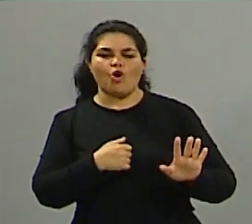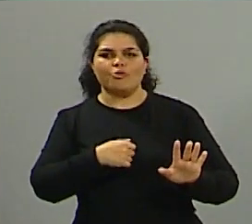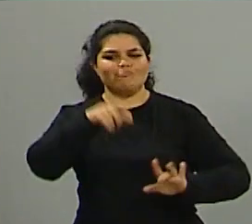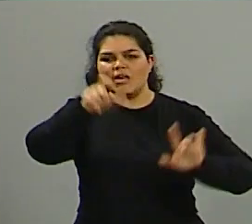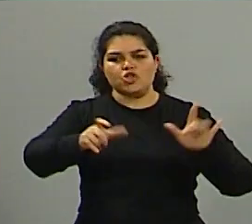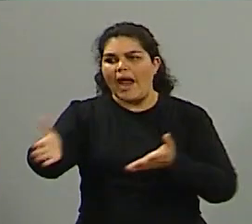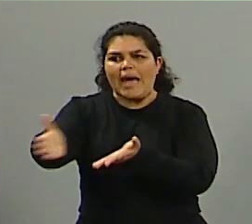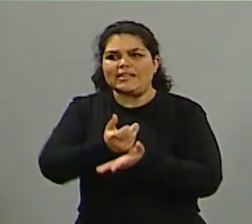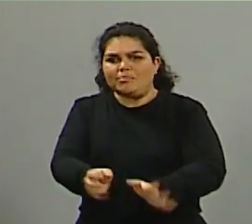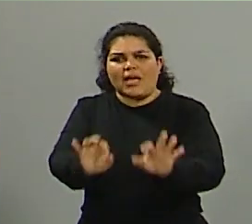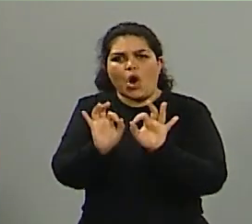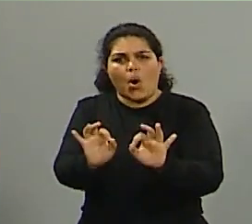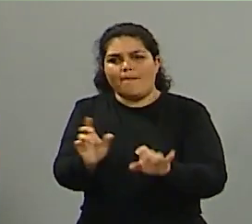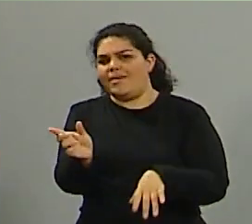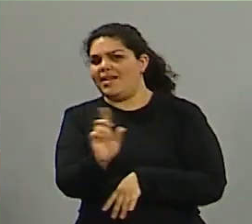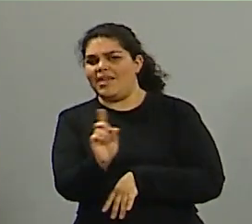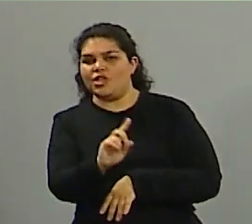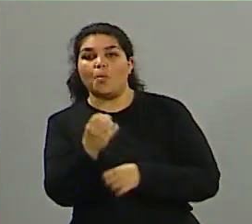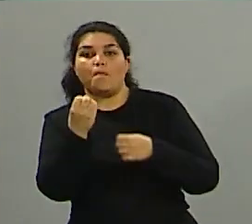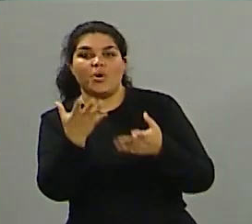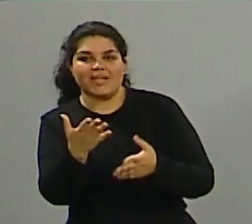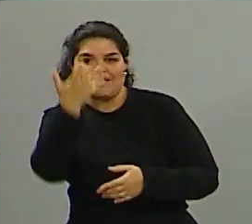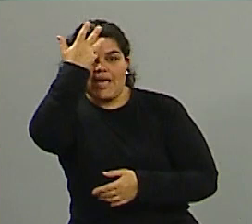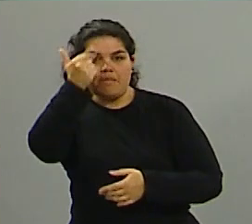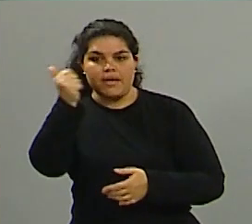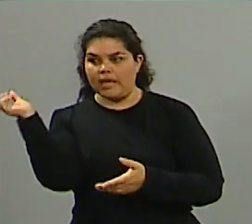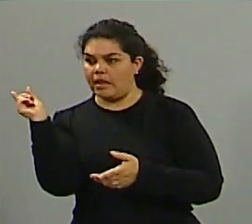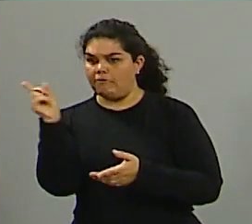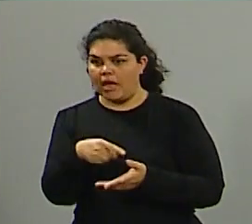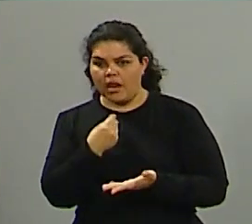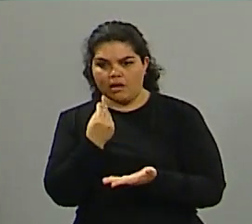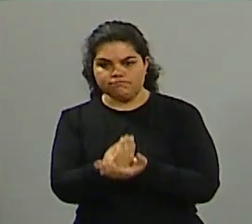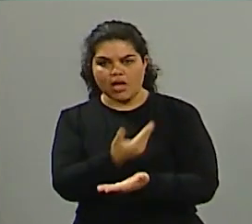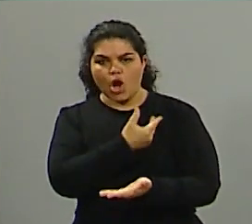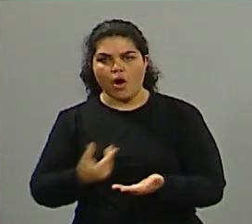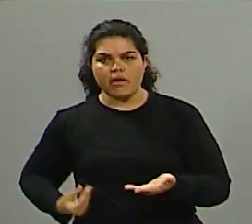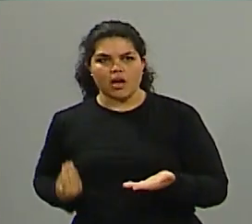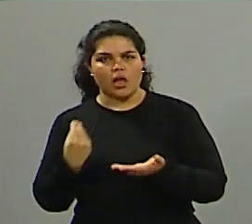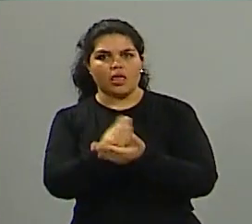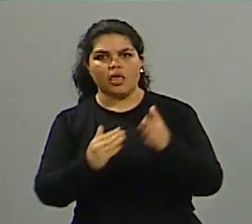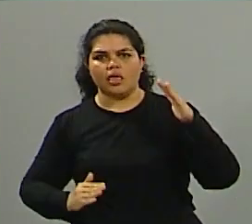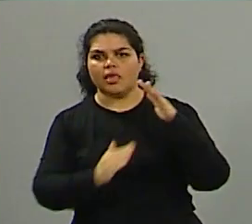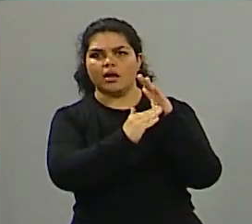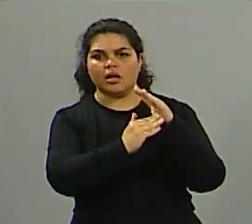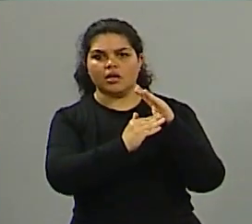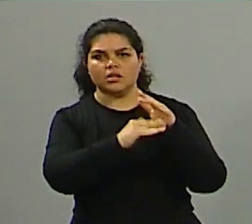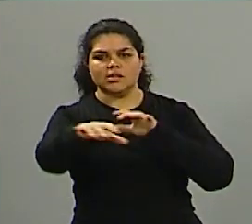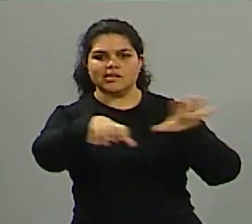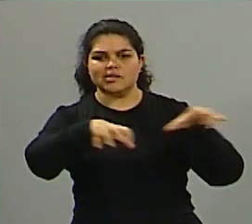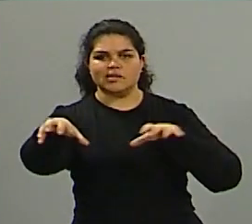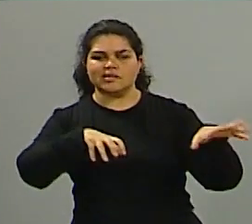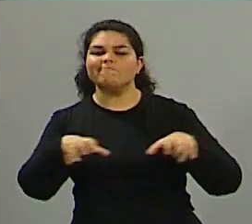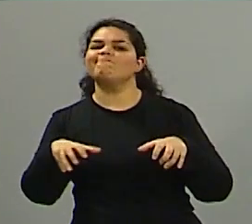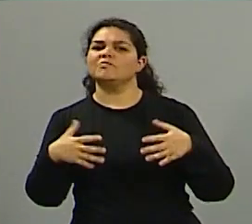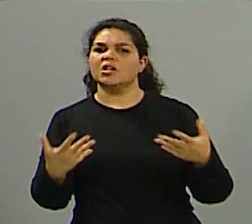tomar San Martín. Y en ese caso, ¿cómo era la recepción más allá de Cuyo, de esa